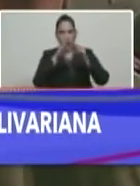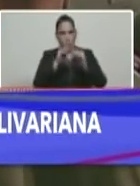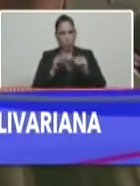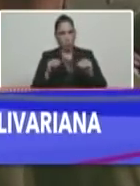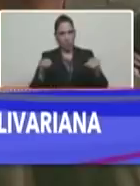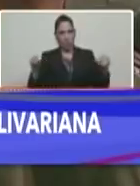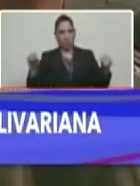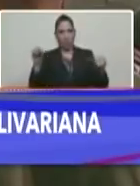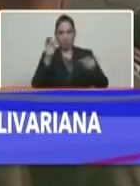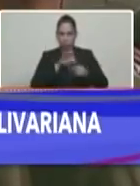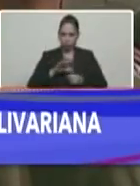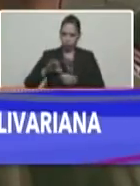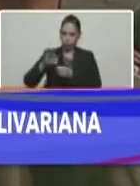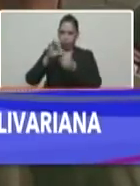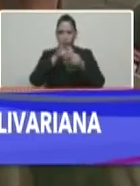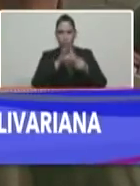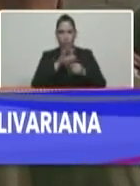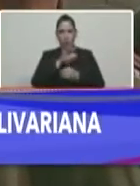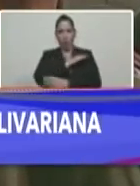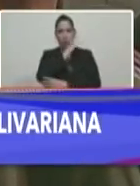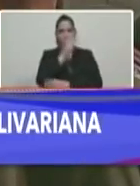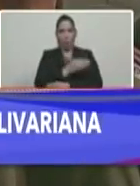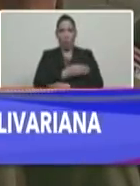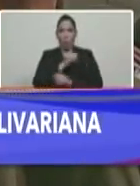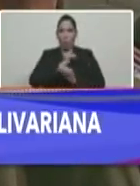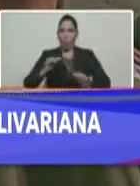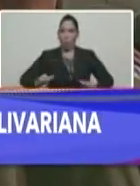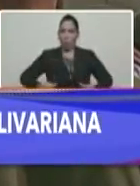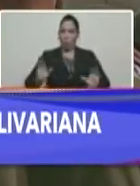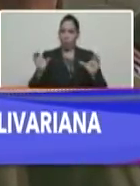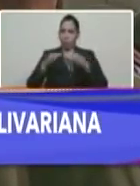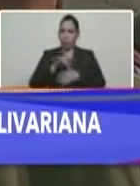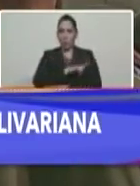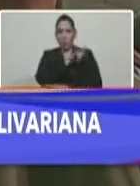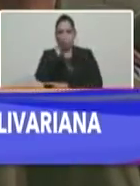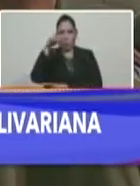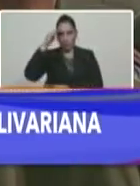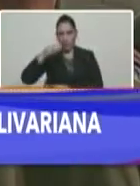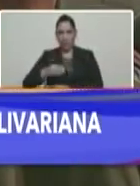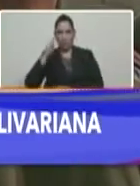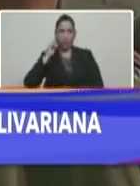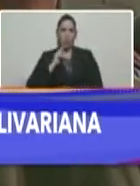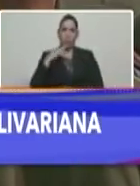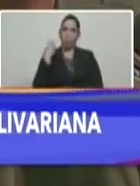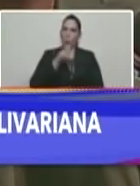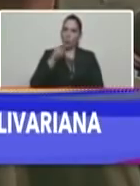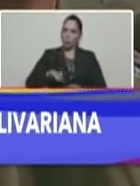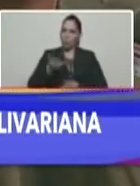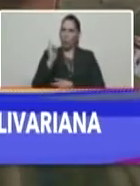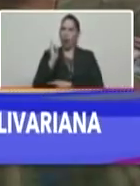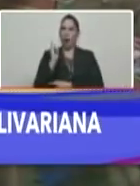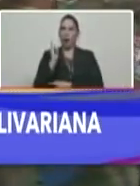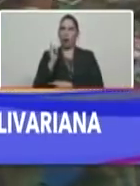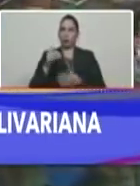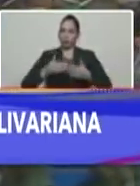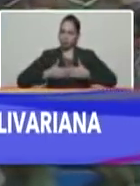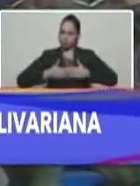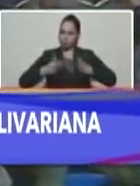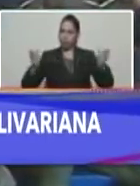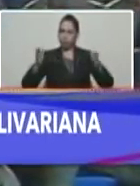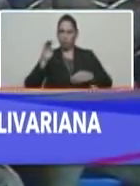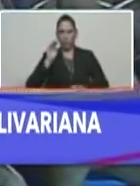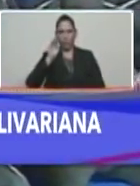fértil. La Fuerza Armada Nacional Bolivariana y la Aviación Militar Bolivariana tiene una juventud que le va a garantizar el